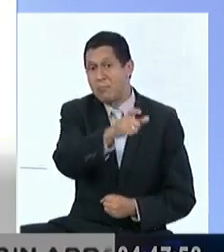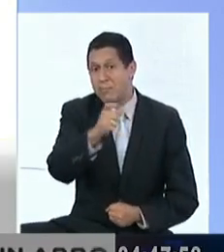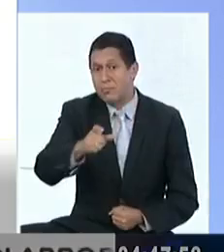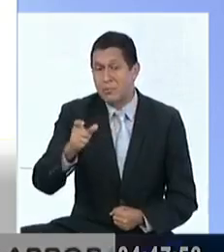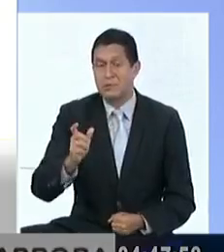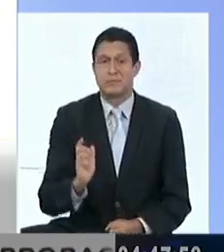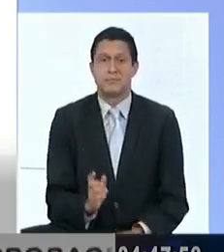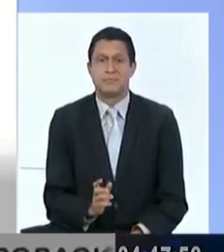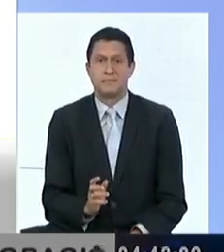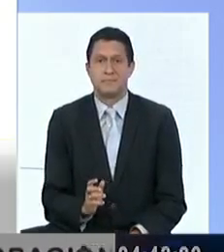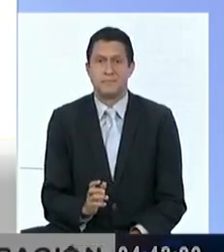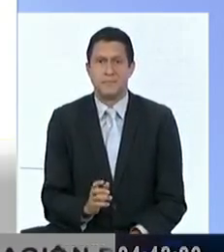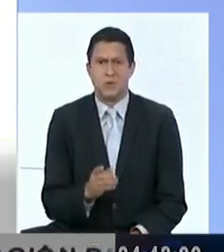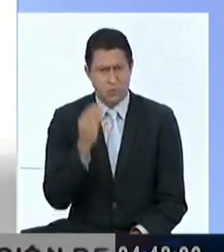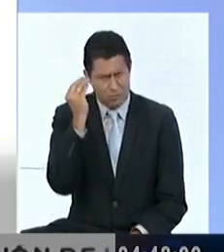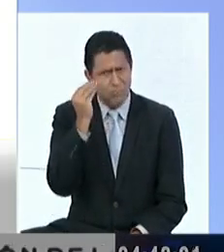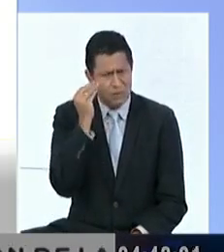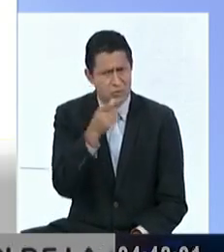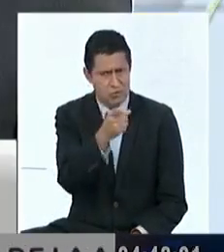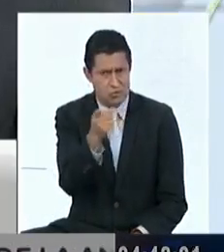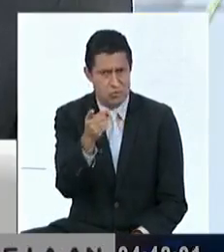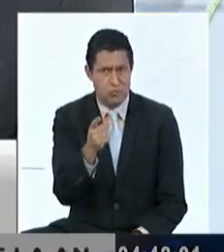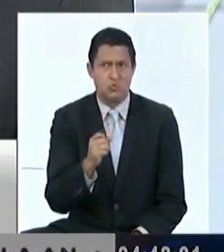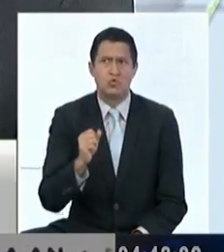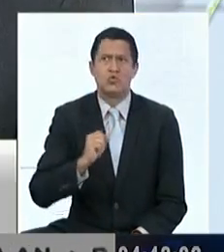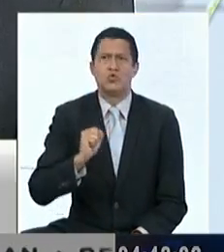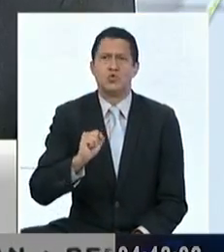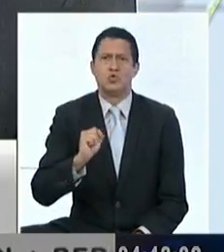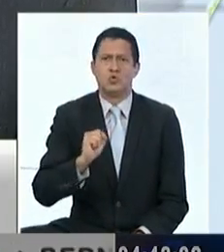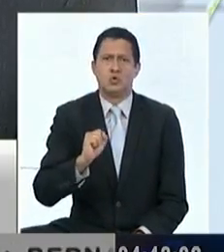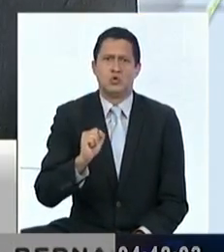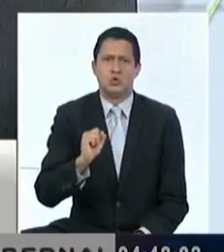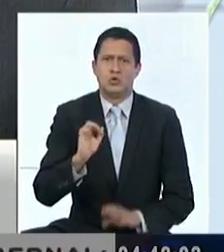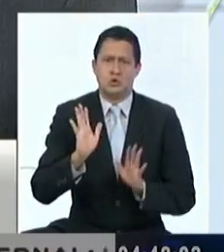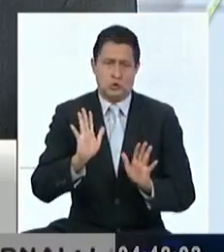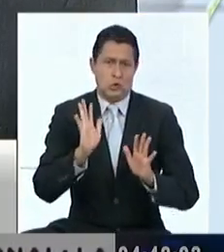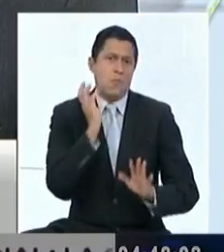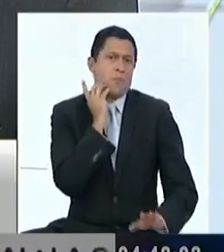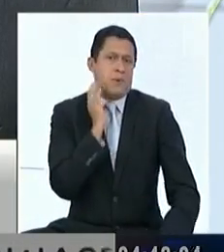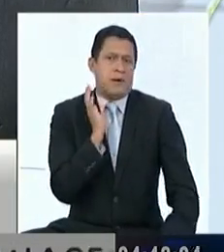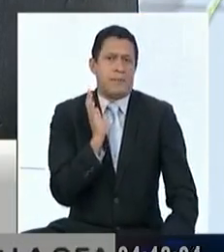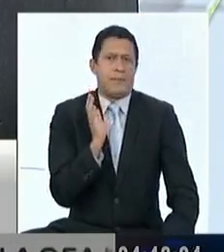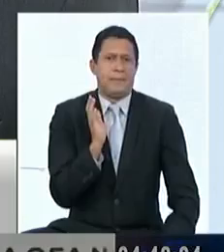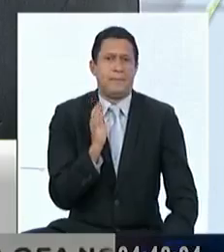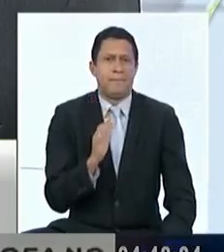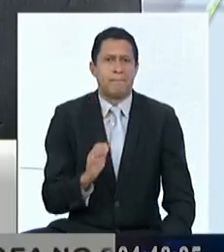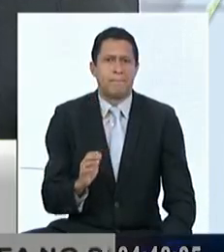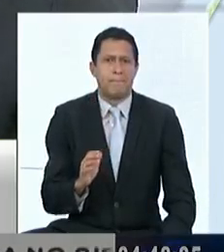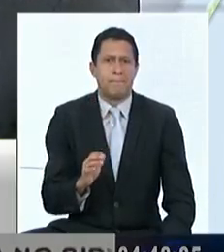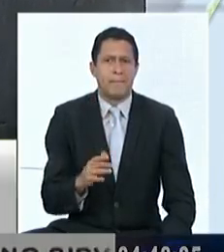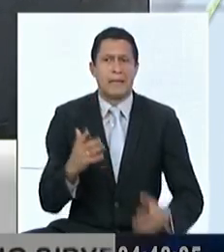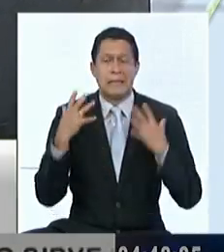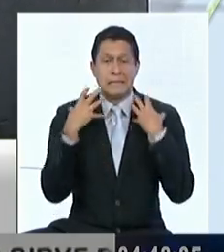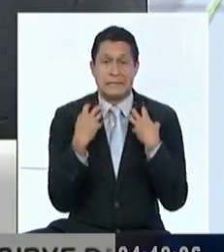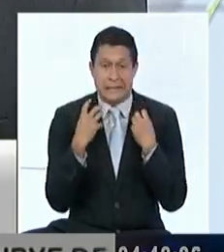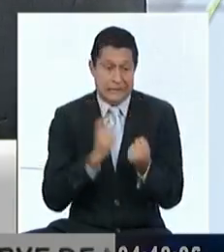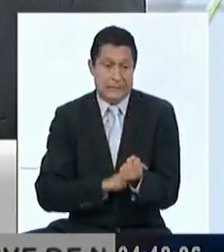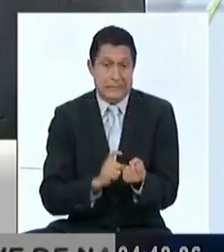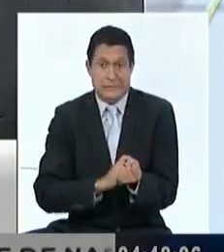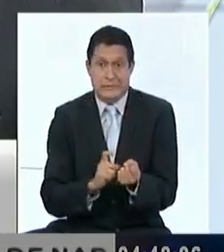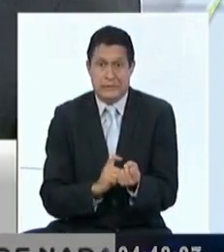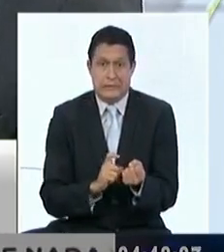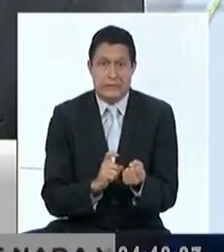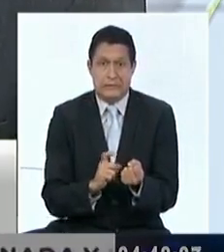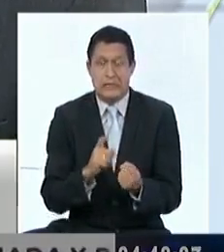los individuos ustedes cómo lo ven si miras fíjate que generalmente cuando esté el estrés es